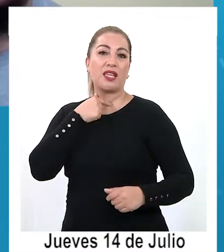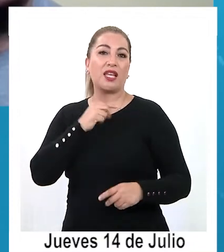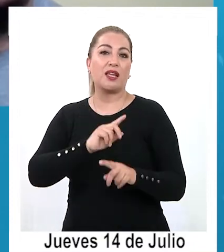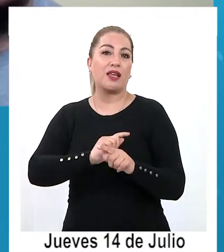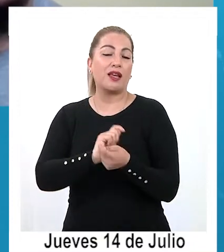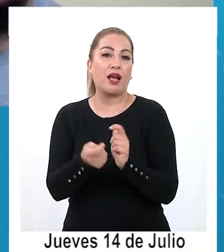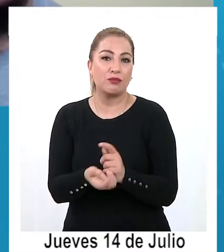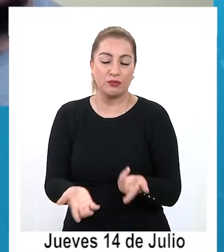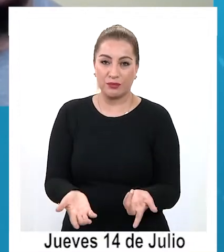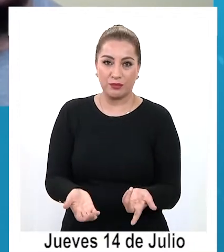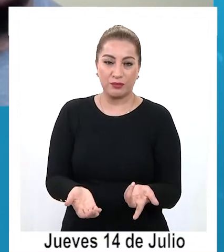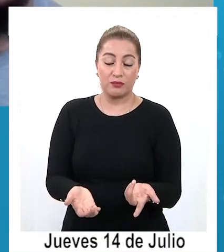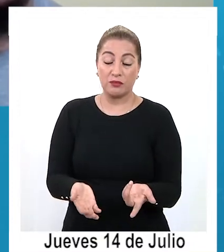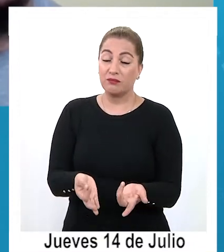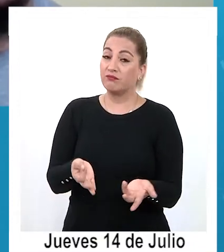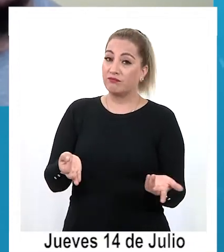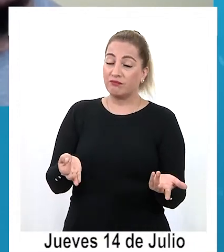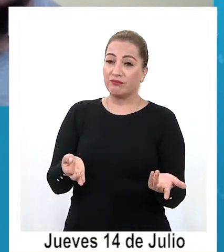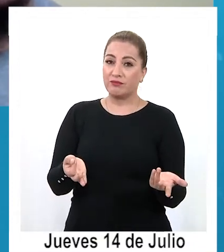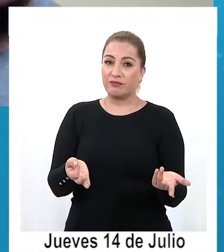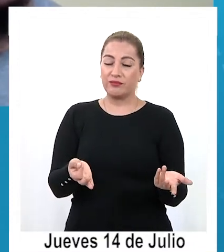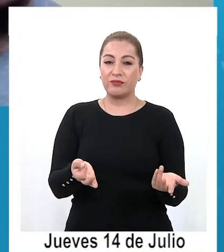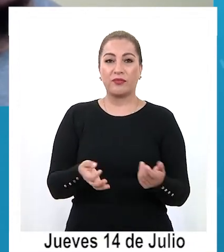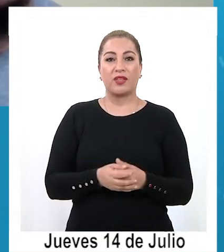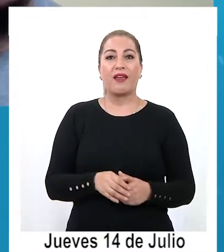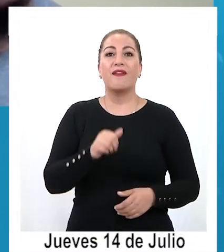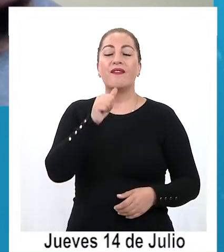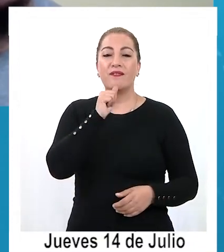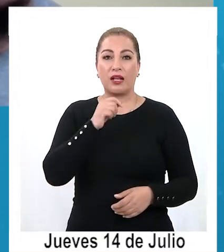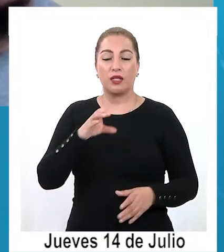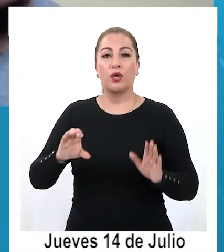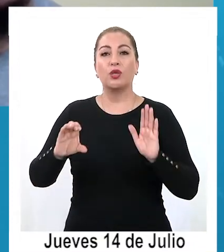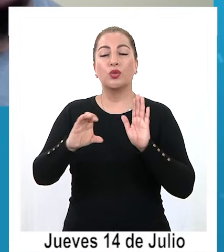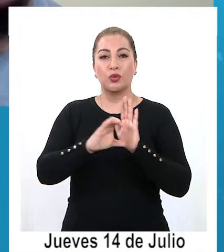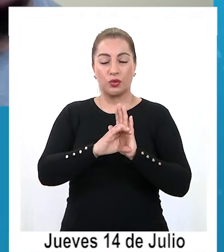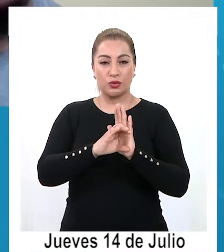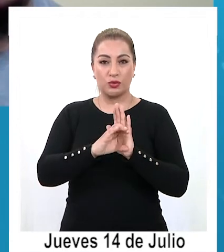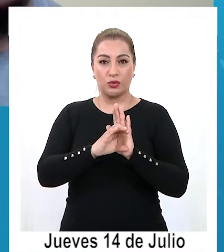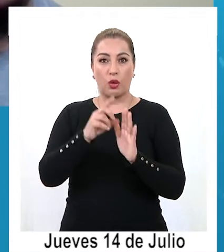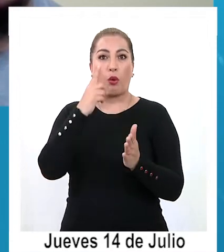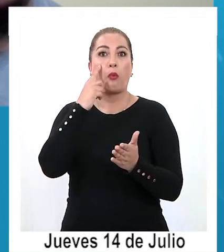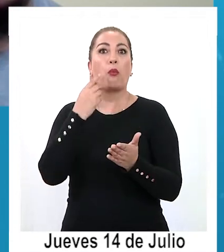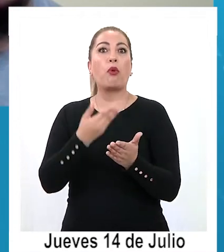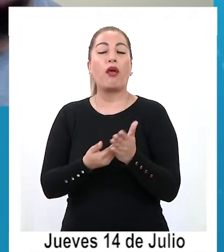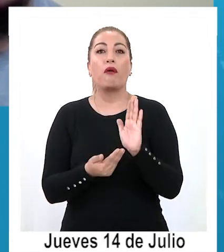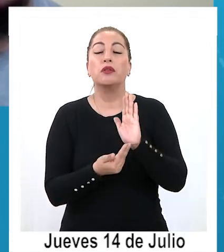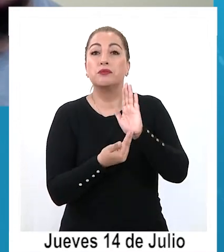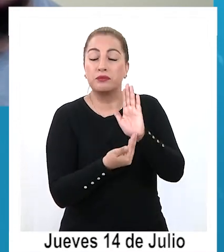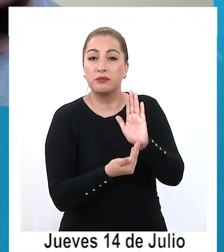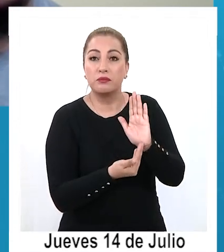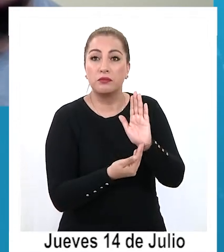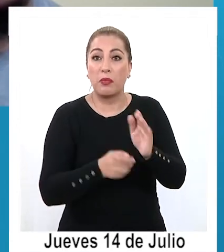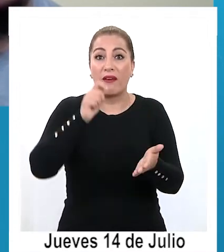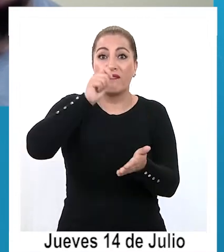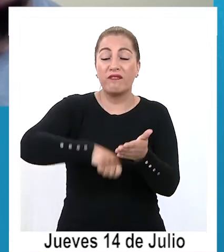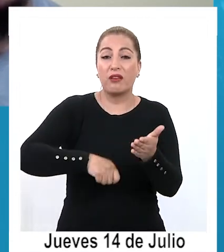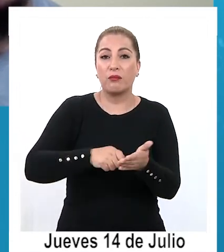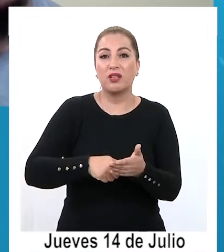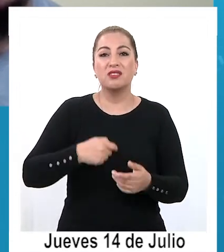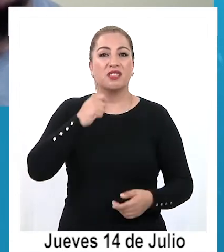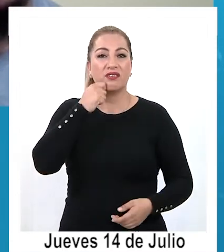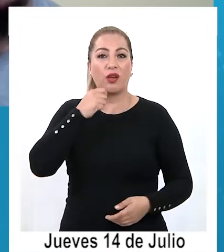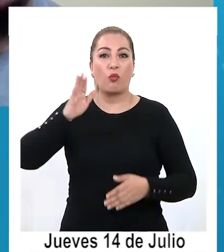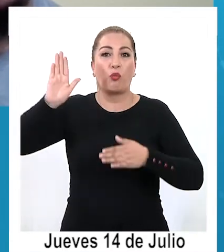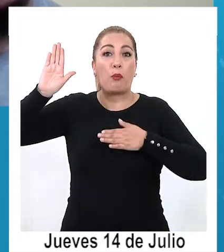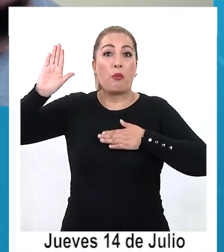Entonces, insisto, si no hay un borrador que estén dispuestos a firmar, me parece que es una promesa